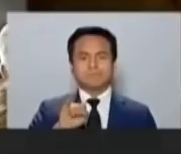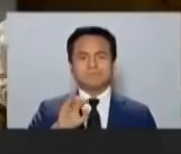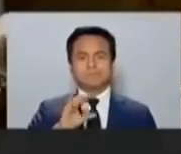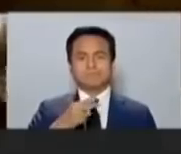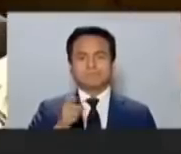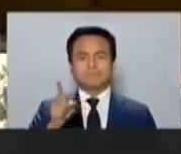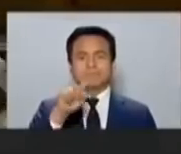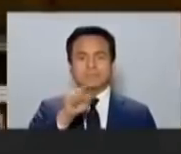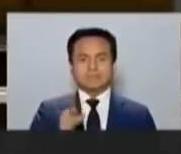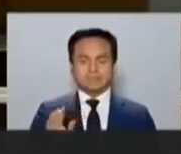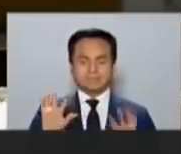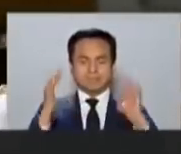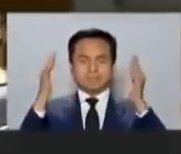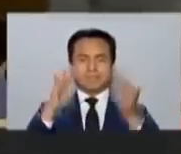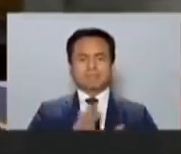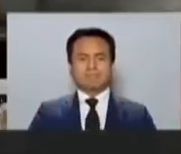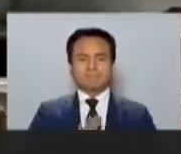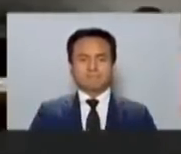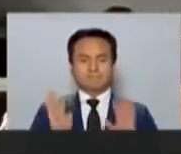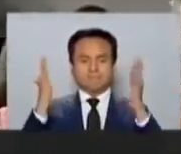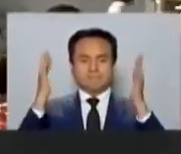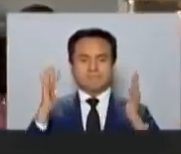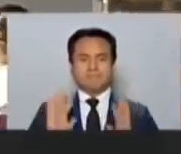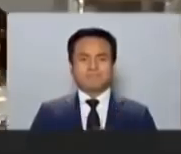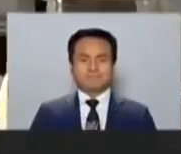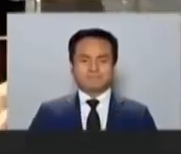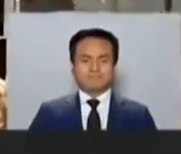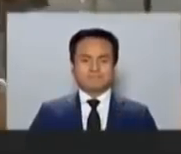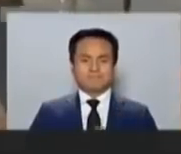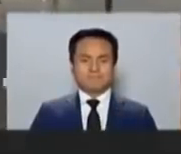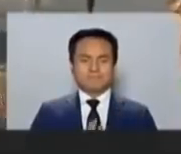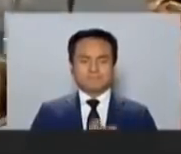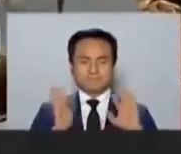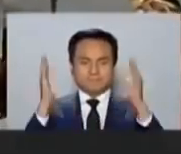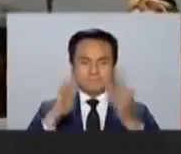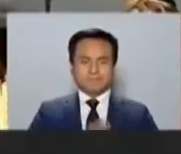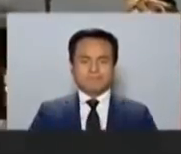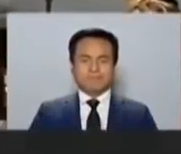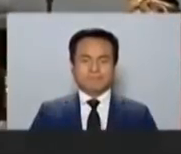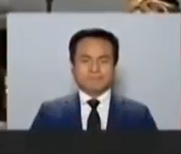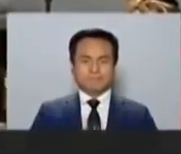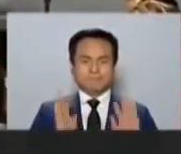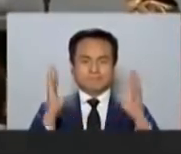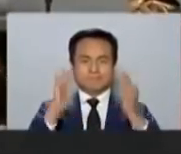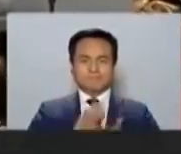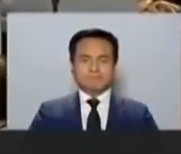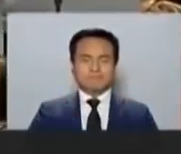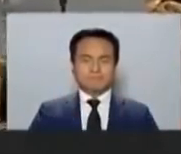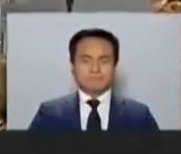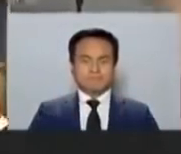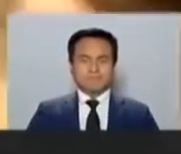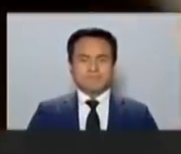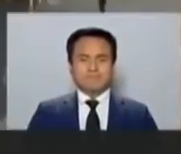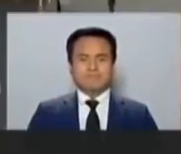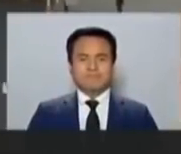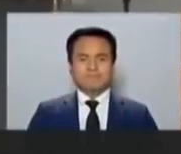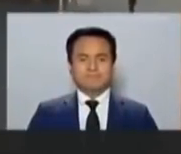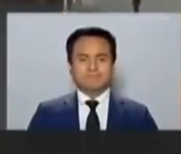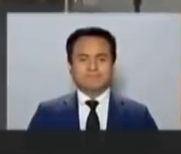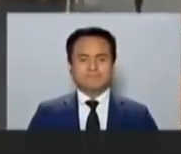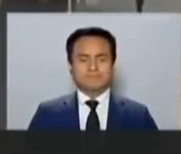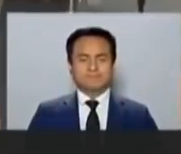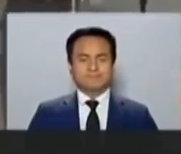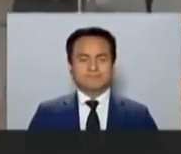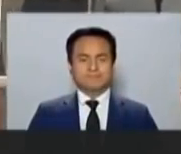se podría mantener el Estado de Derecho con atentados terroristas y uso de armas, acusando de conocimiento por parte de la expresidenta del